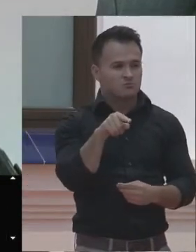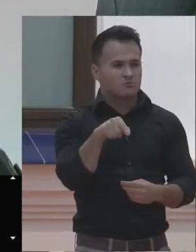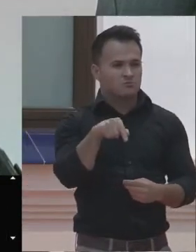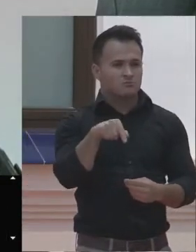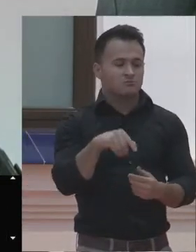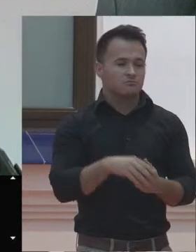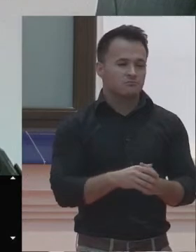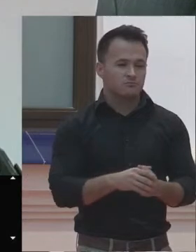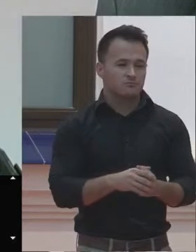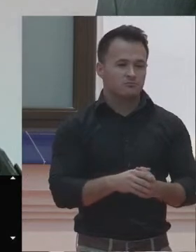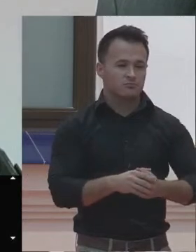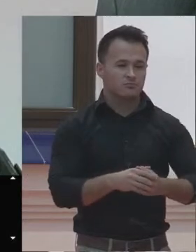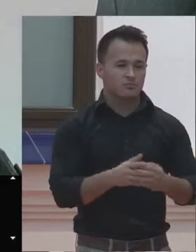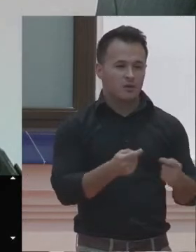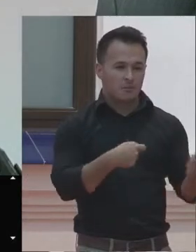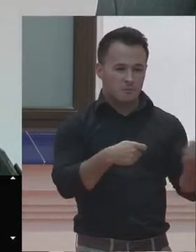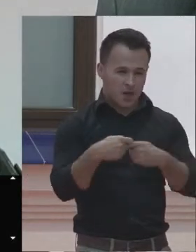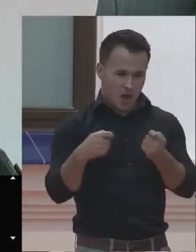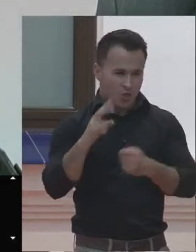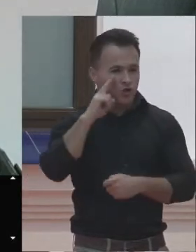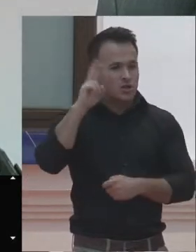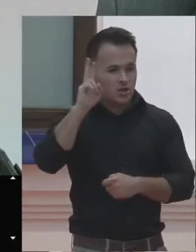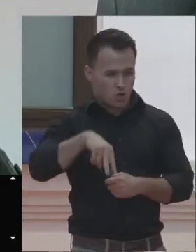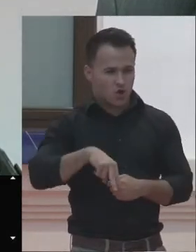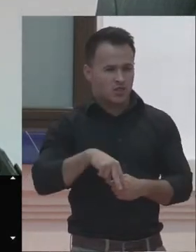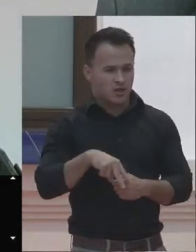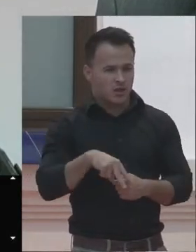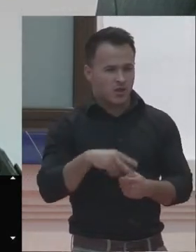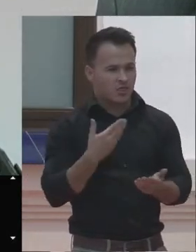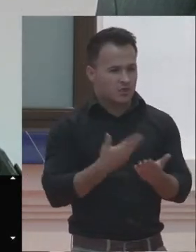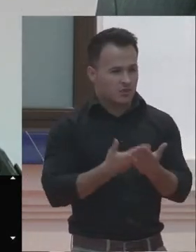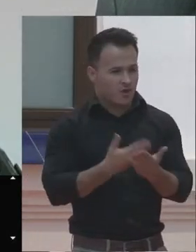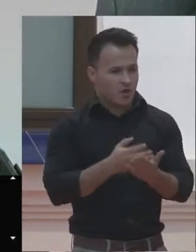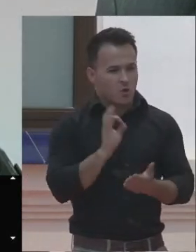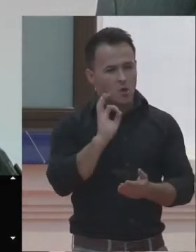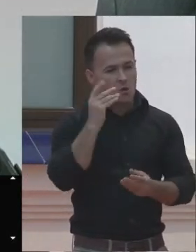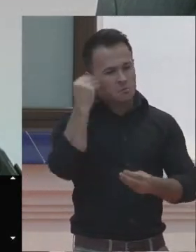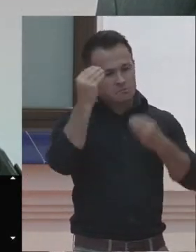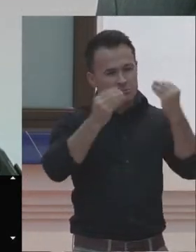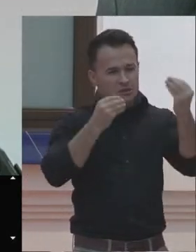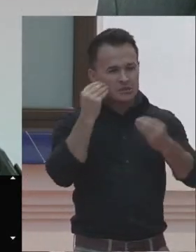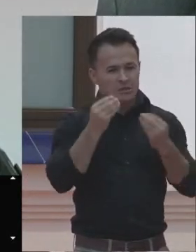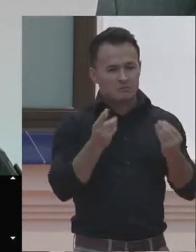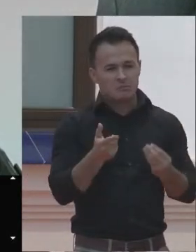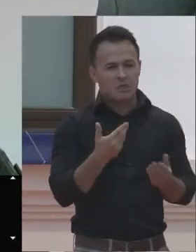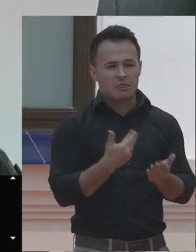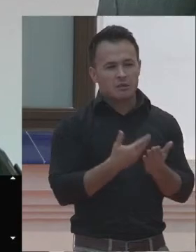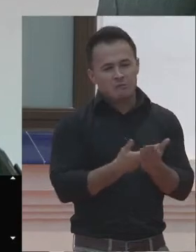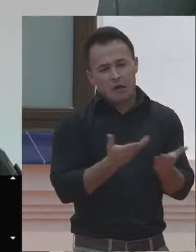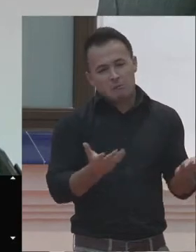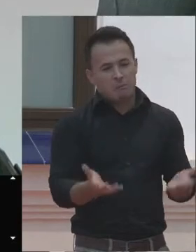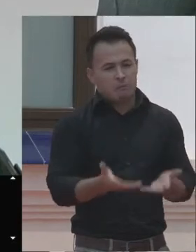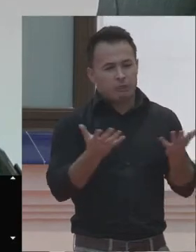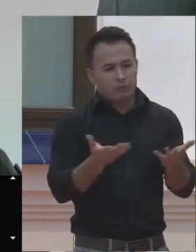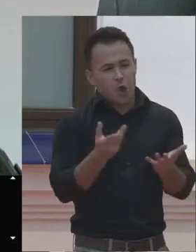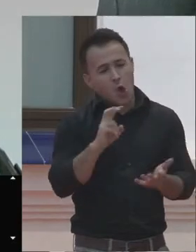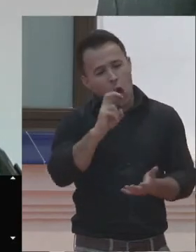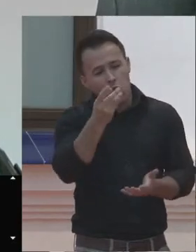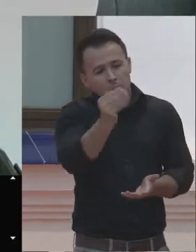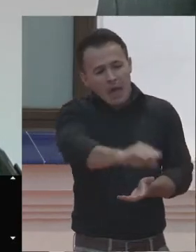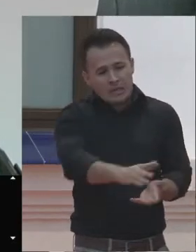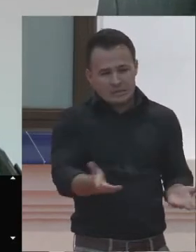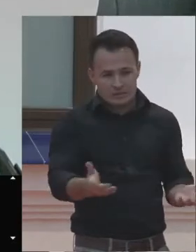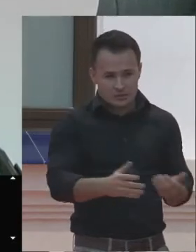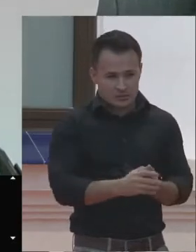reconocería y os pediría opinión absolutamente honesta o creéis que realmente bueno, sería un certificado más y esto es como lo de las